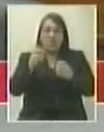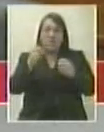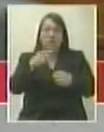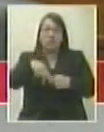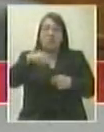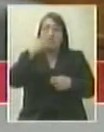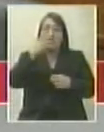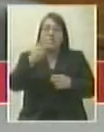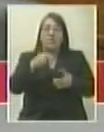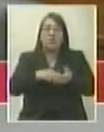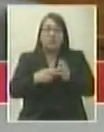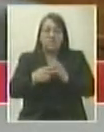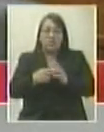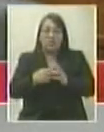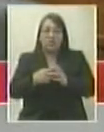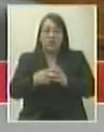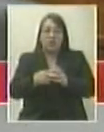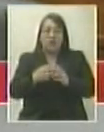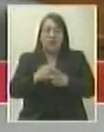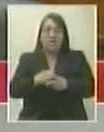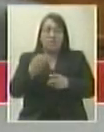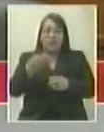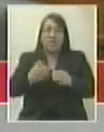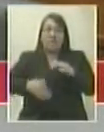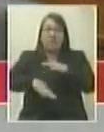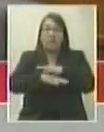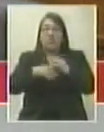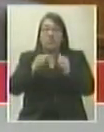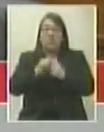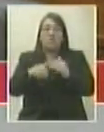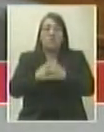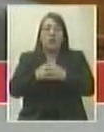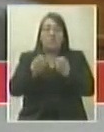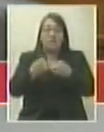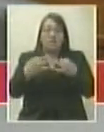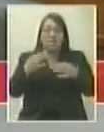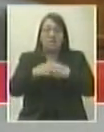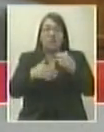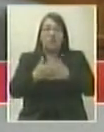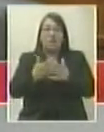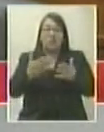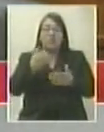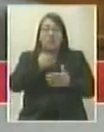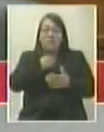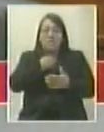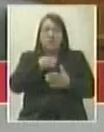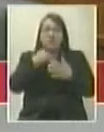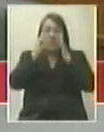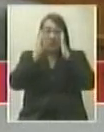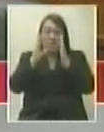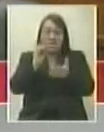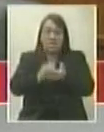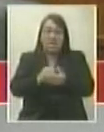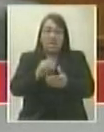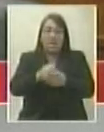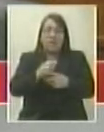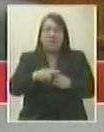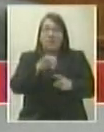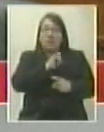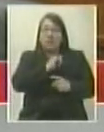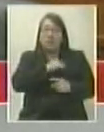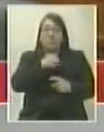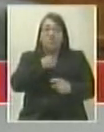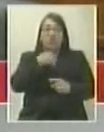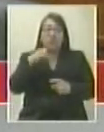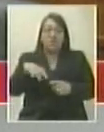como ustedes pueden apreciar, básicamente la mayor cantidad de recursos están concentrados en los sectores sociales,